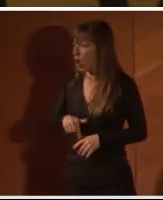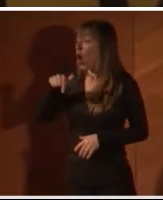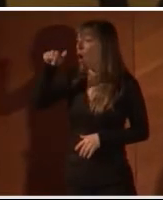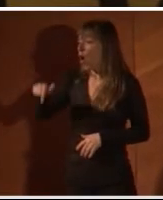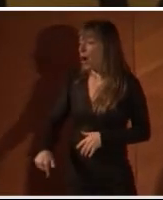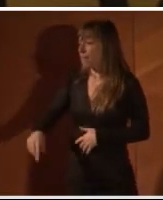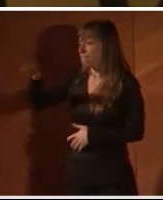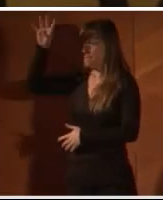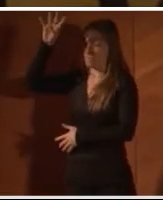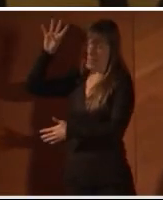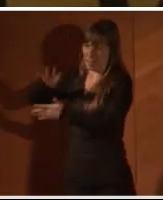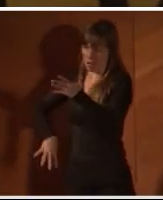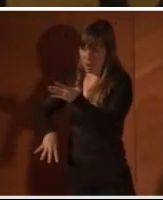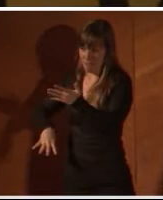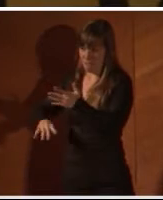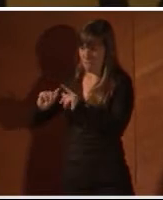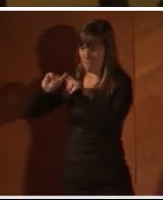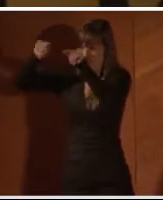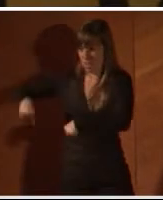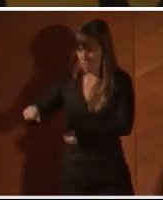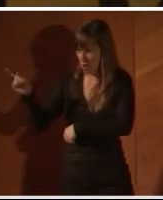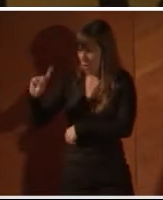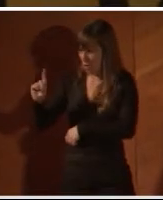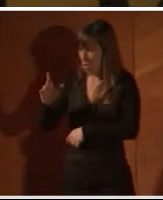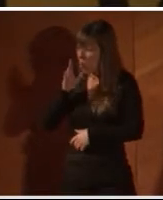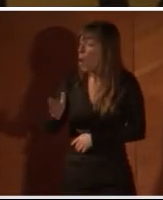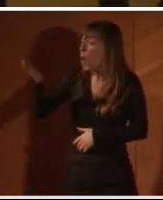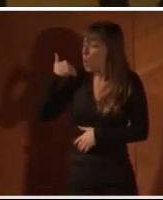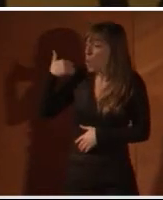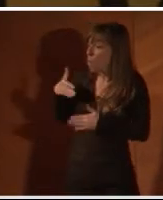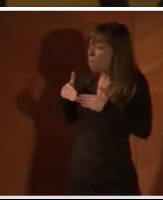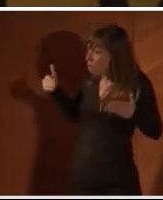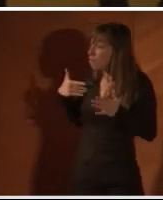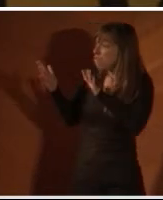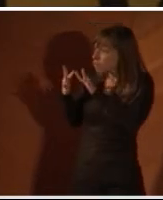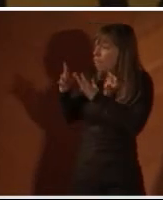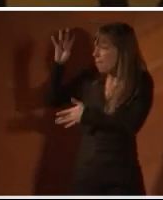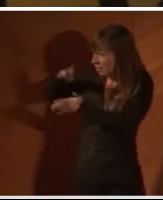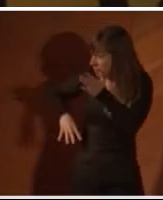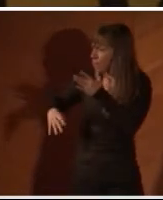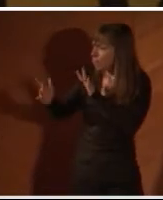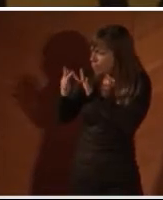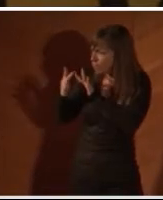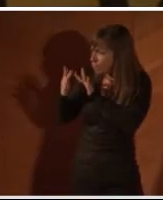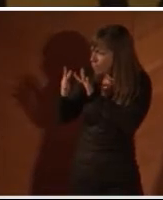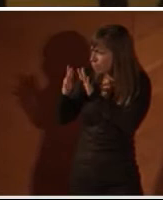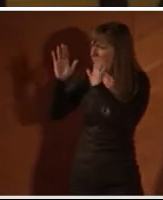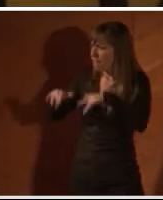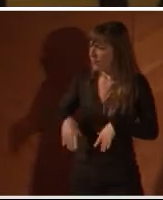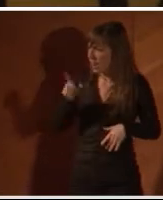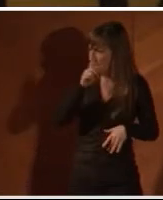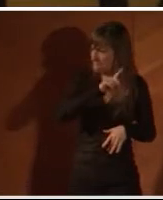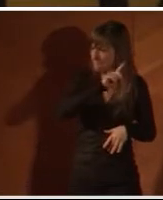por el sencillo hecho de que desde el minuto uno estuvimos muy en contacto con ellos y Decide Madrid, allí se ha